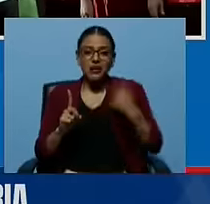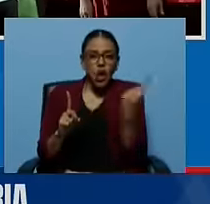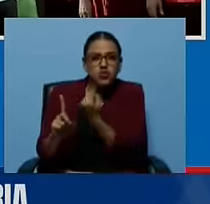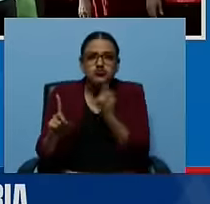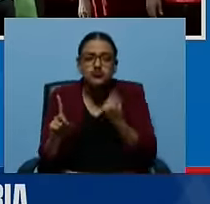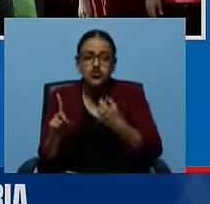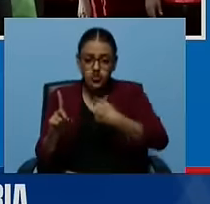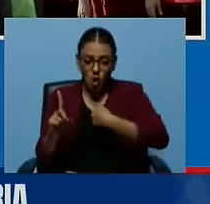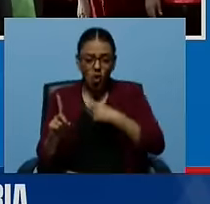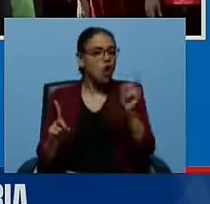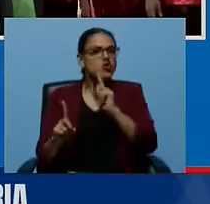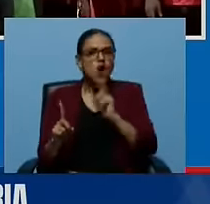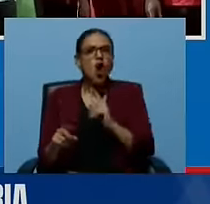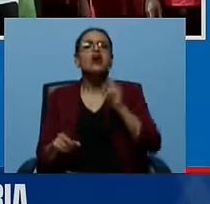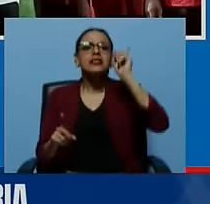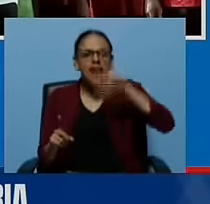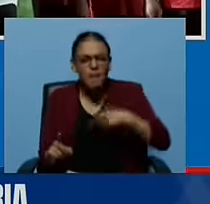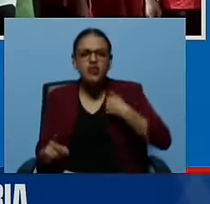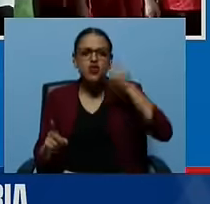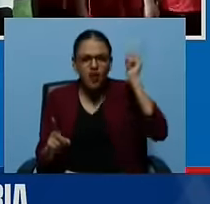Es ser un ser social.